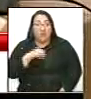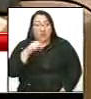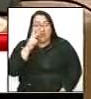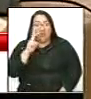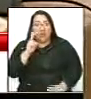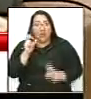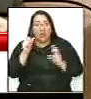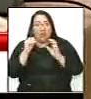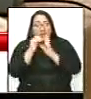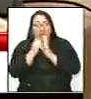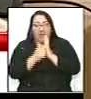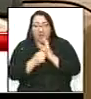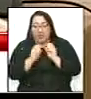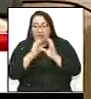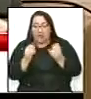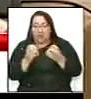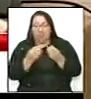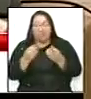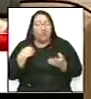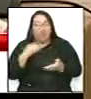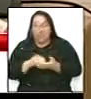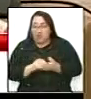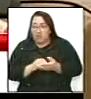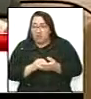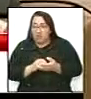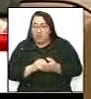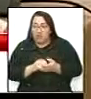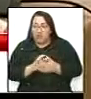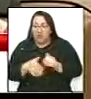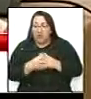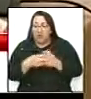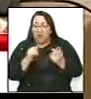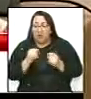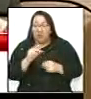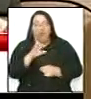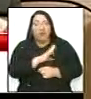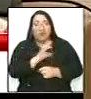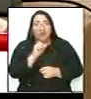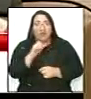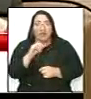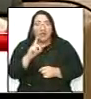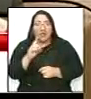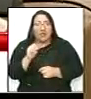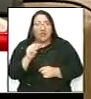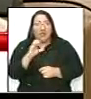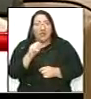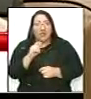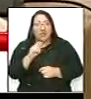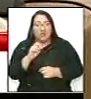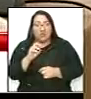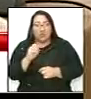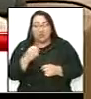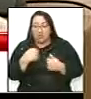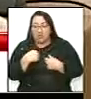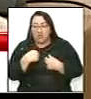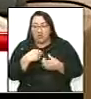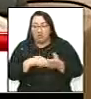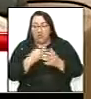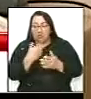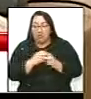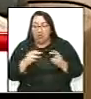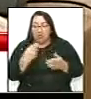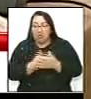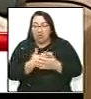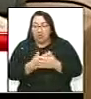hoy, muchos contienen, están basados en el informe de la fiscal Sandra Castro y lo tienen como medio